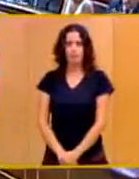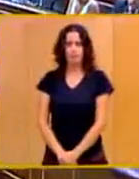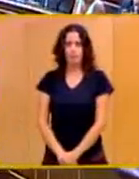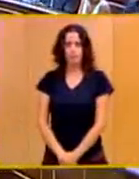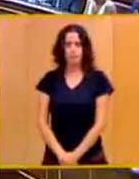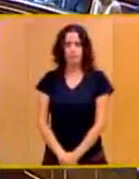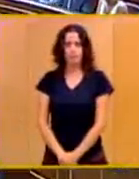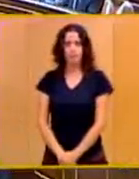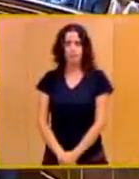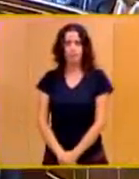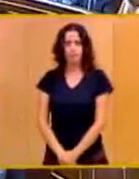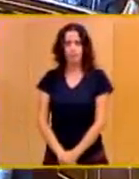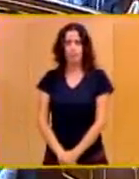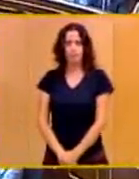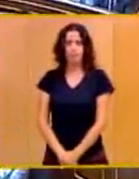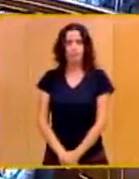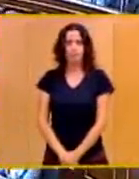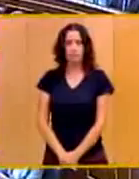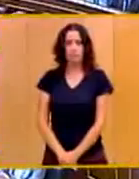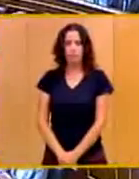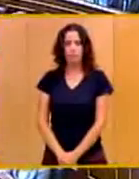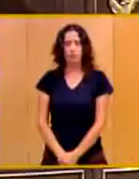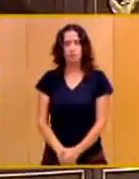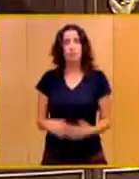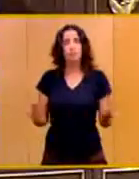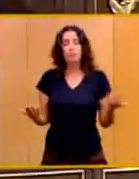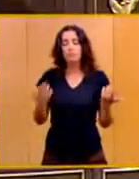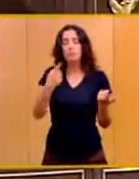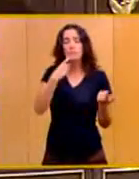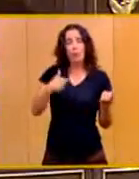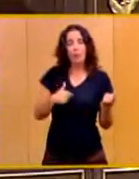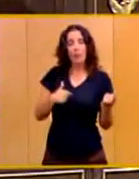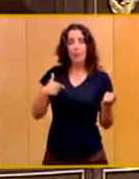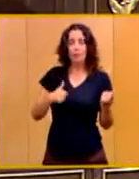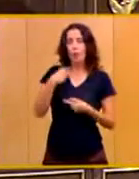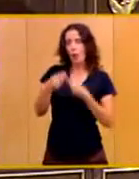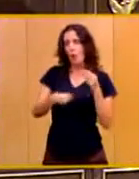Y no me diga que se está limitando a cumplir las directrices